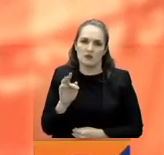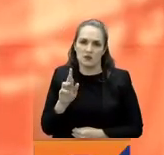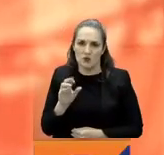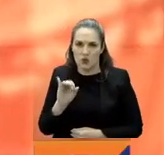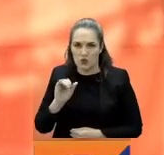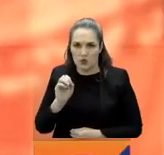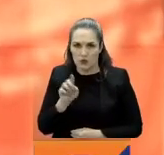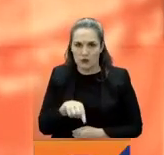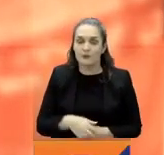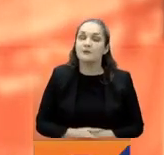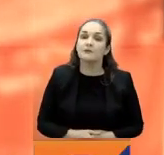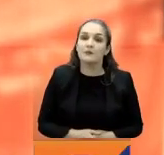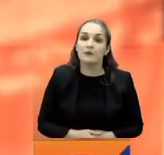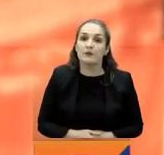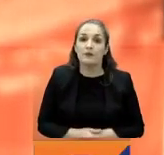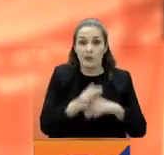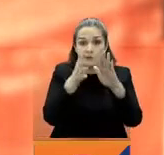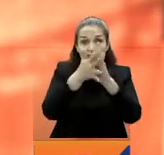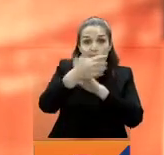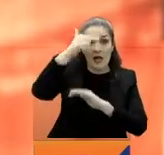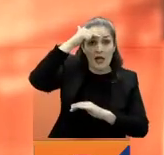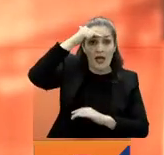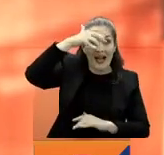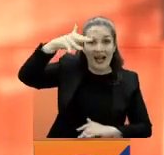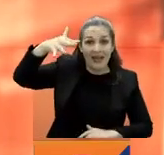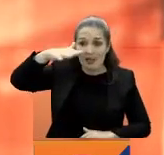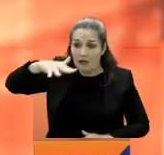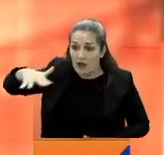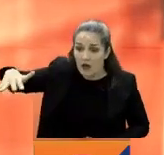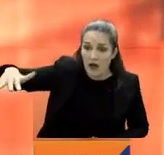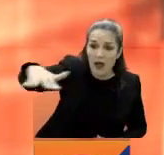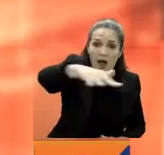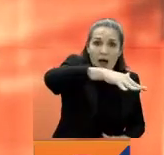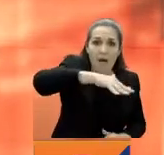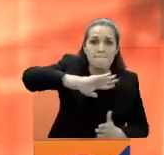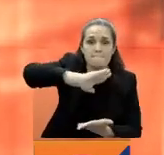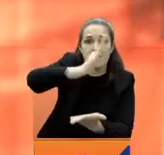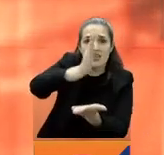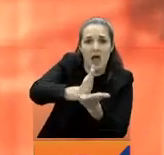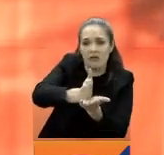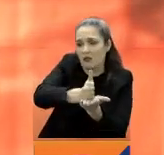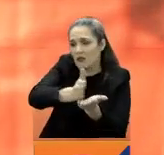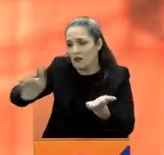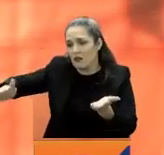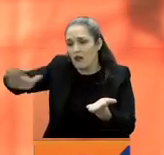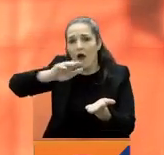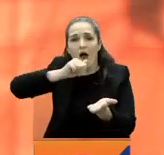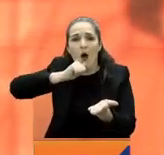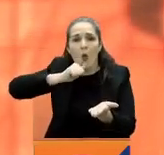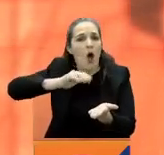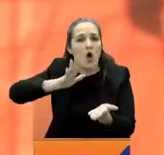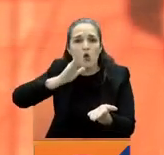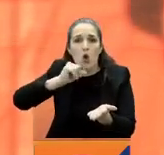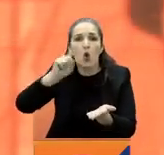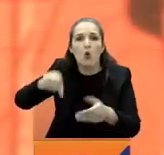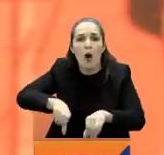50% de Cartagena está sin agua potable. Un daño en un tubo madre dejó a la mitad de la ciudad sin el servicio. Jayvan Pinzón, muy buenas tardes. ¿Cuál es la